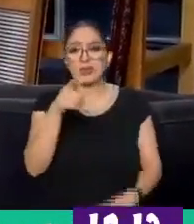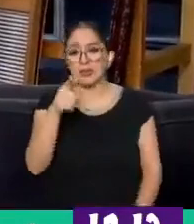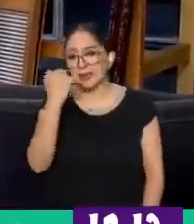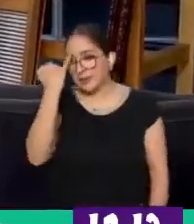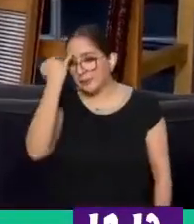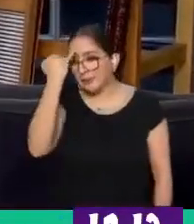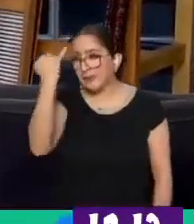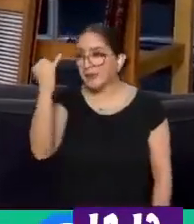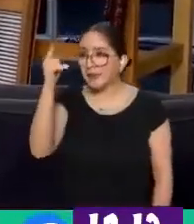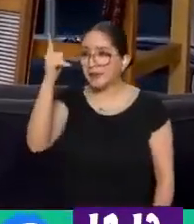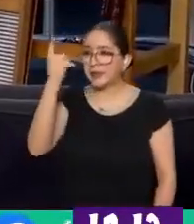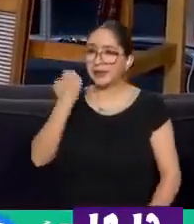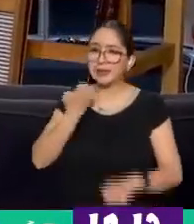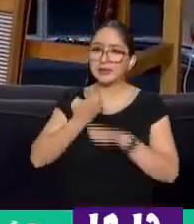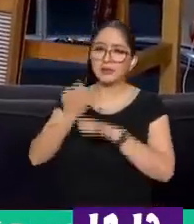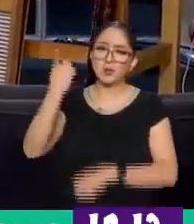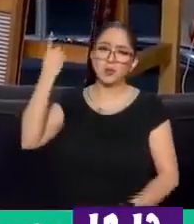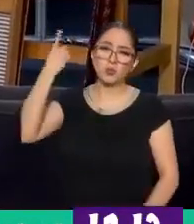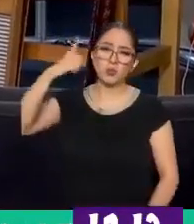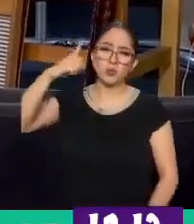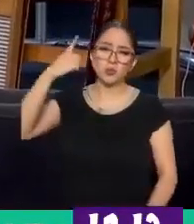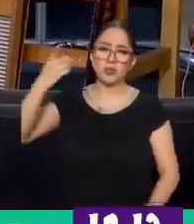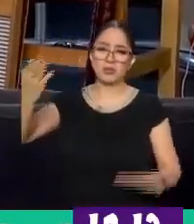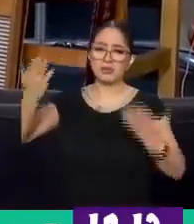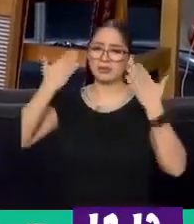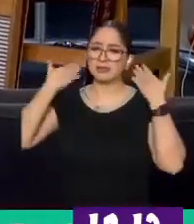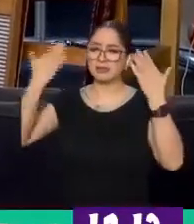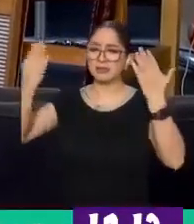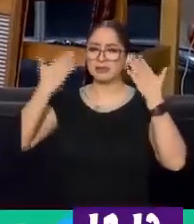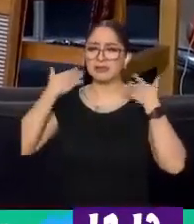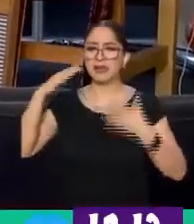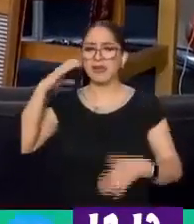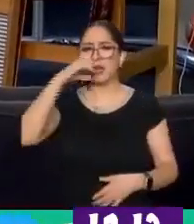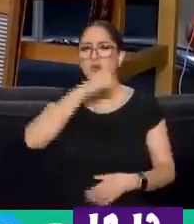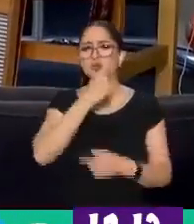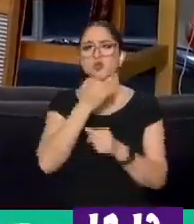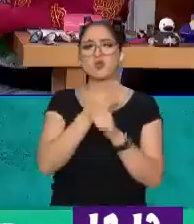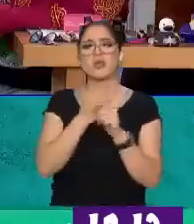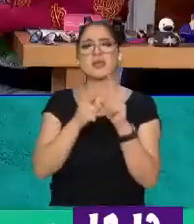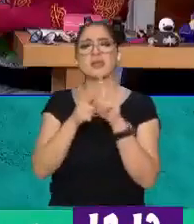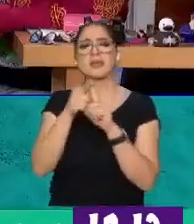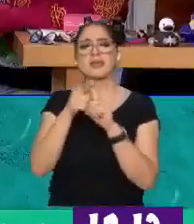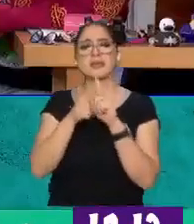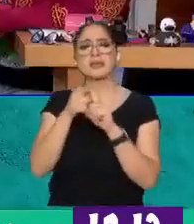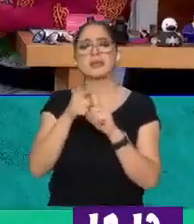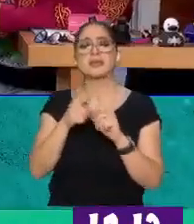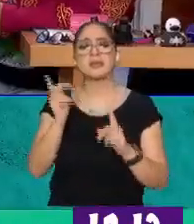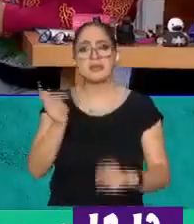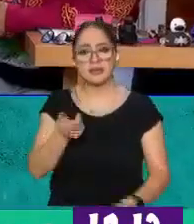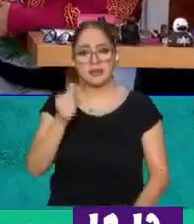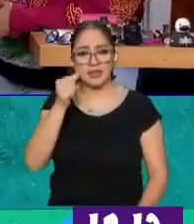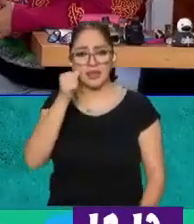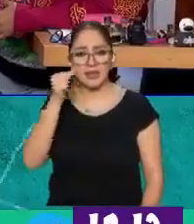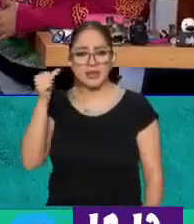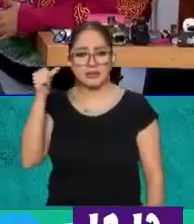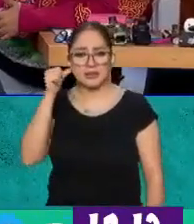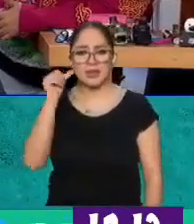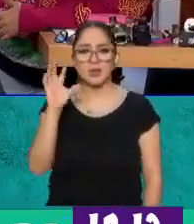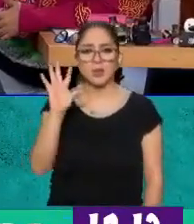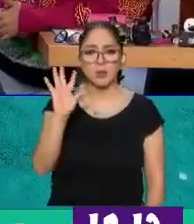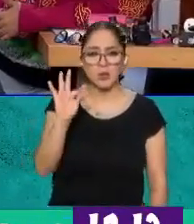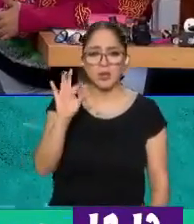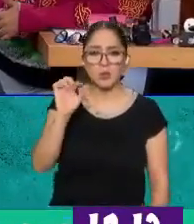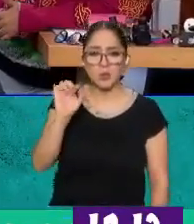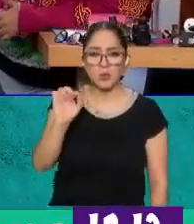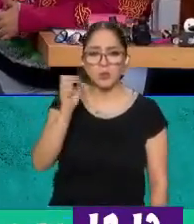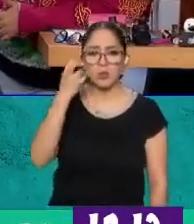calor por allá. ¿Qué calor hace por allá, compañero? ¿A cuánto están? Bienvenido. Ayer se rompió el récord, estuvimos a 40.3